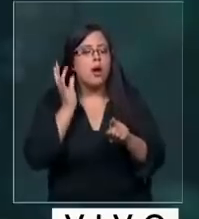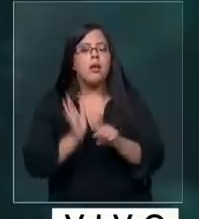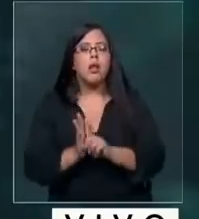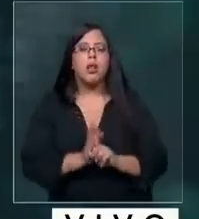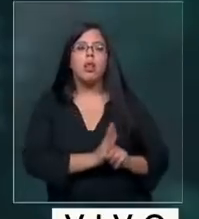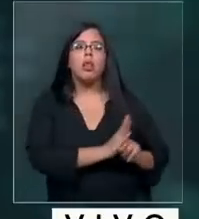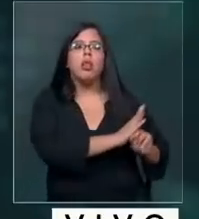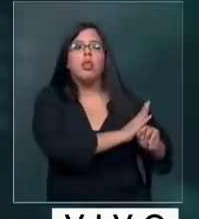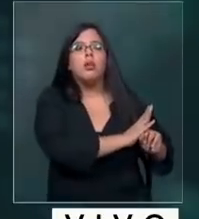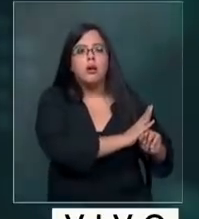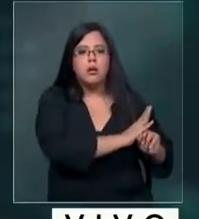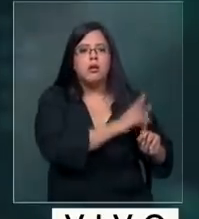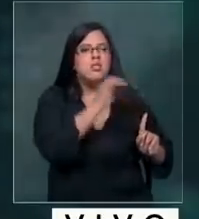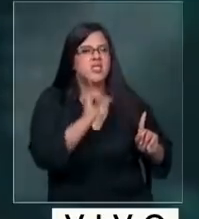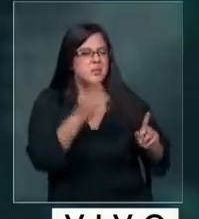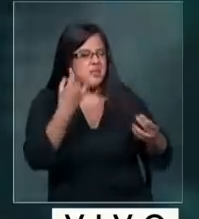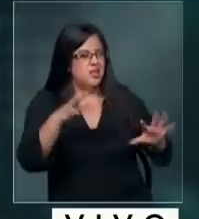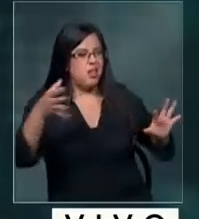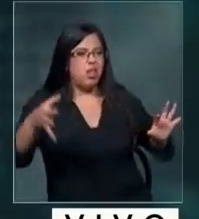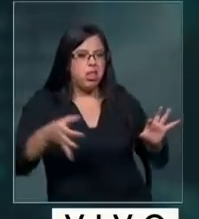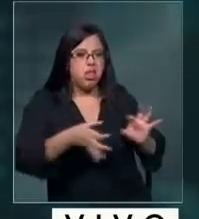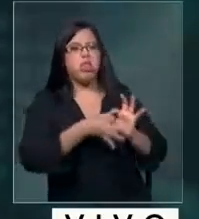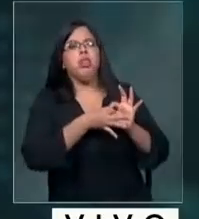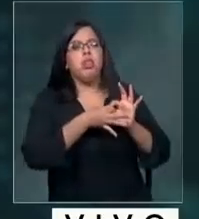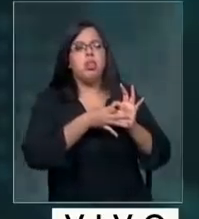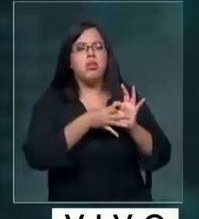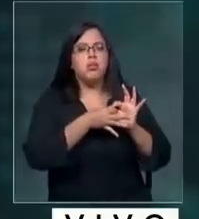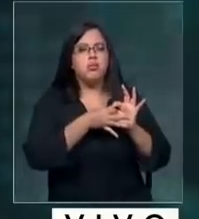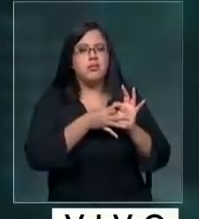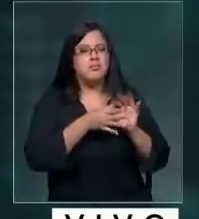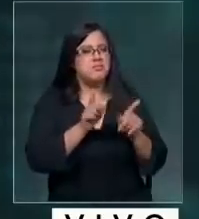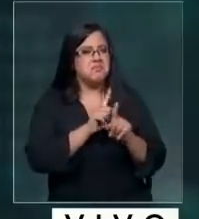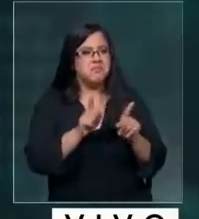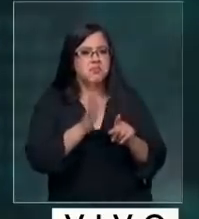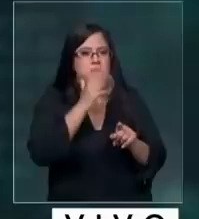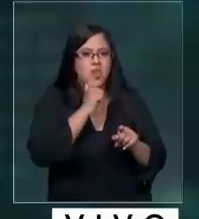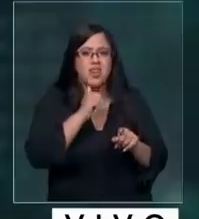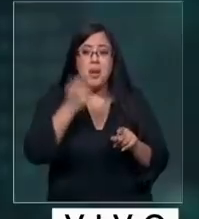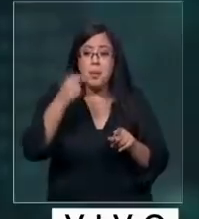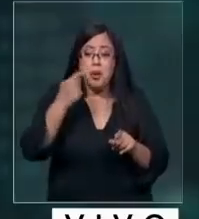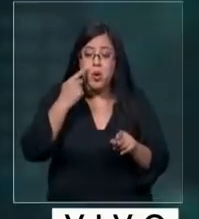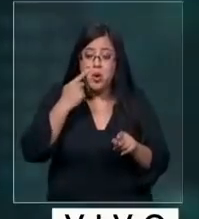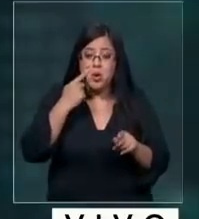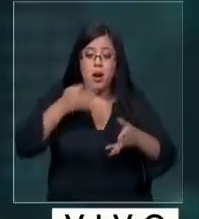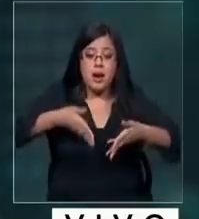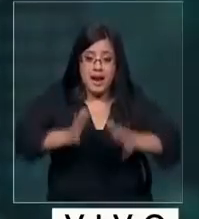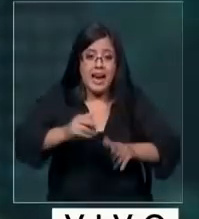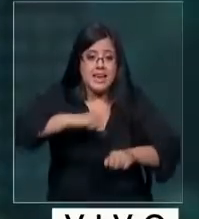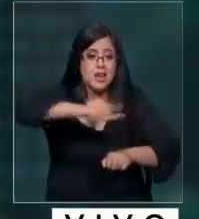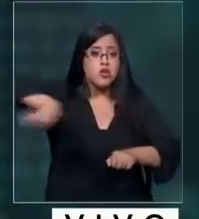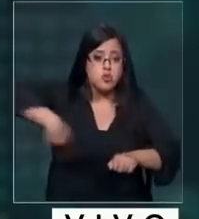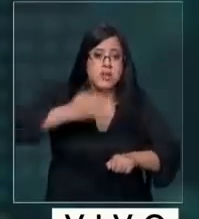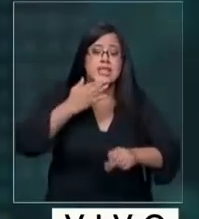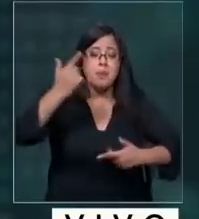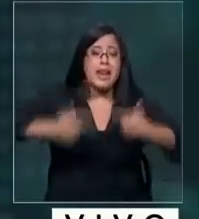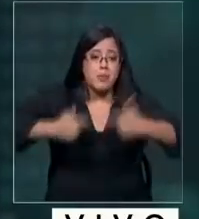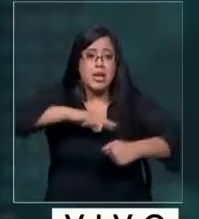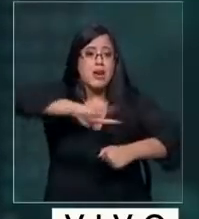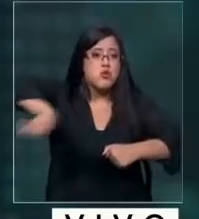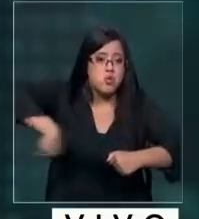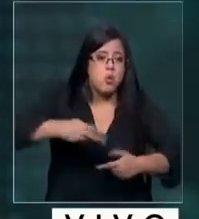relegada al mundo privado entonces tiene que ver con que decir la calle también en nuestra la política también lo hacemos nosotras entonces es